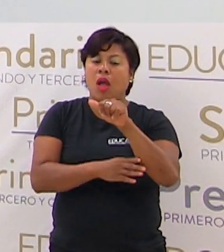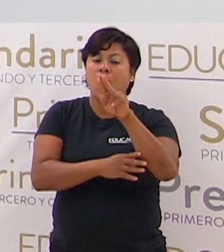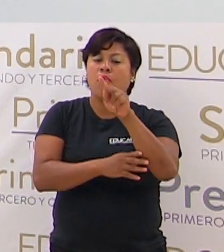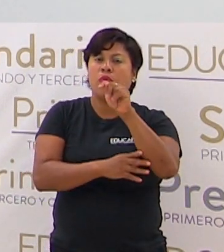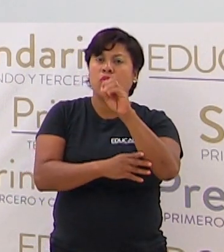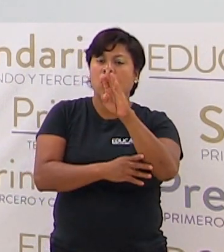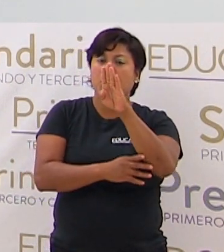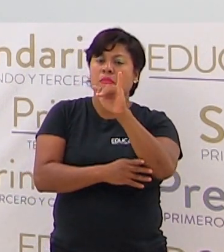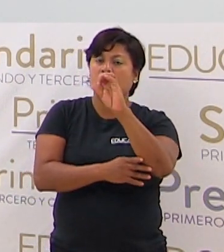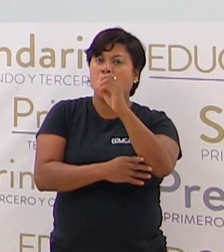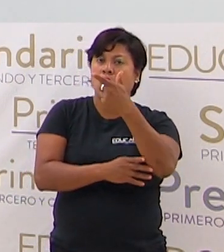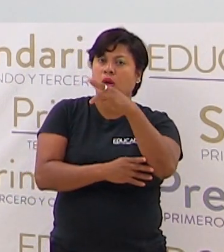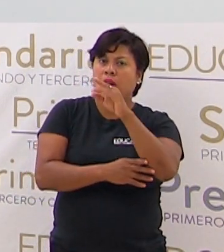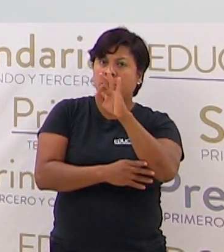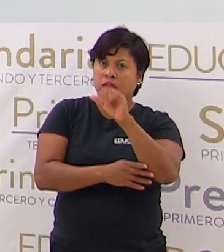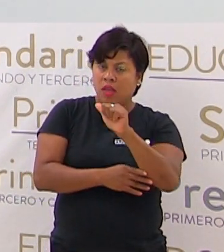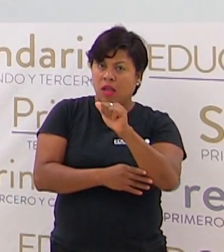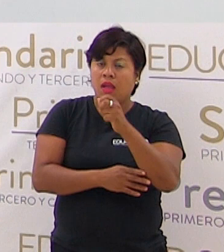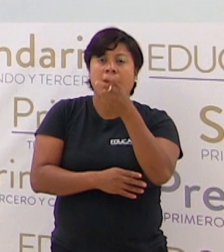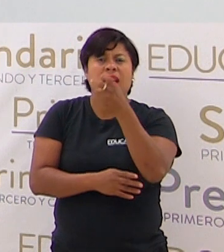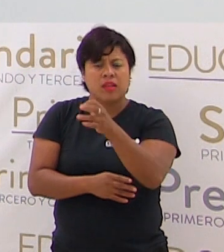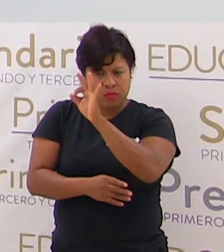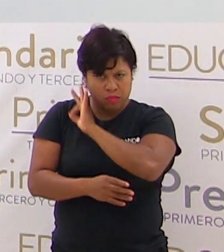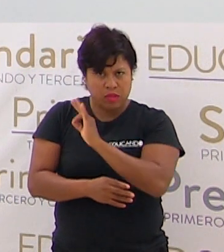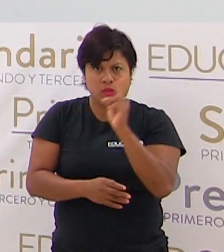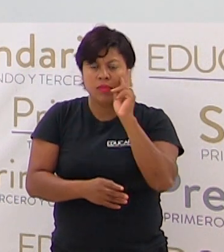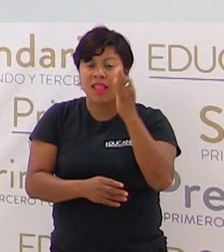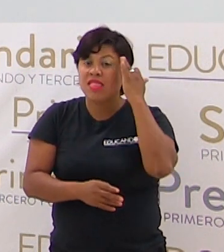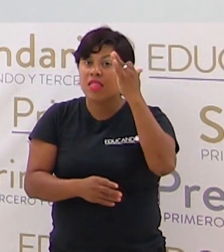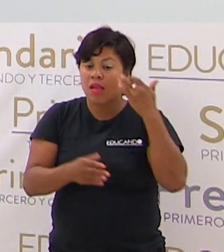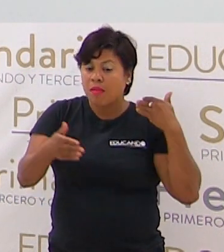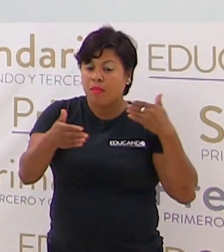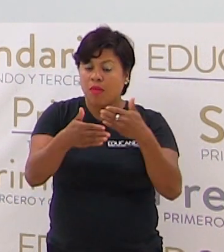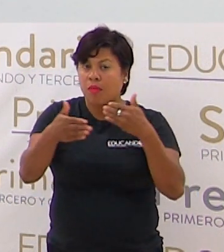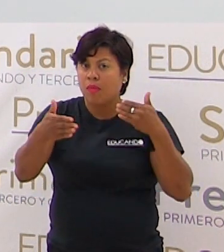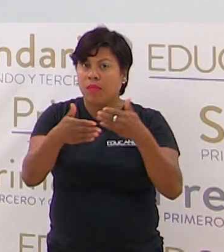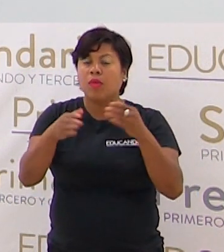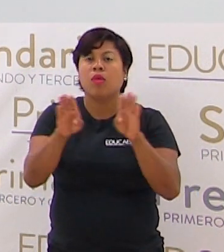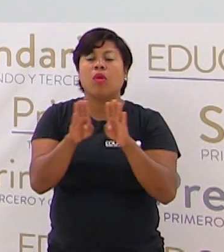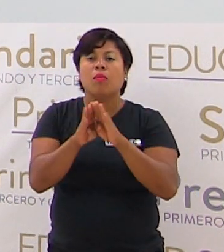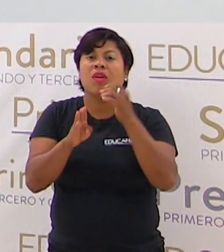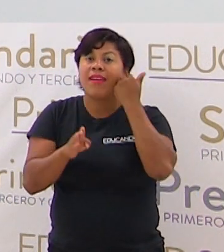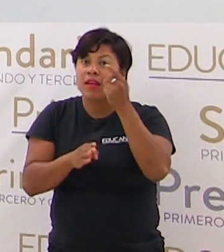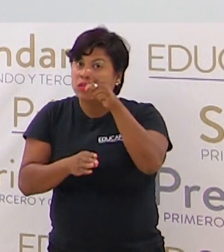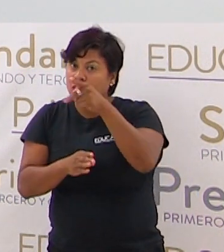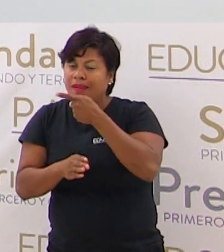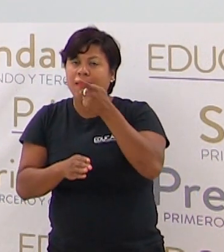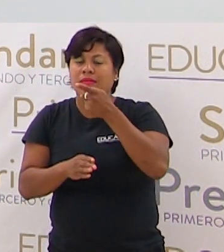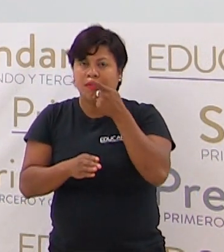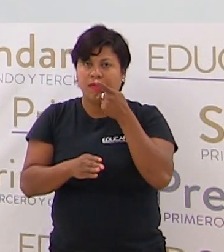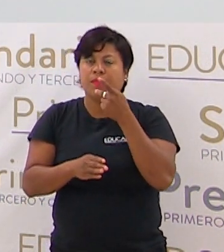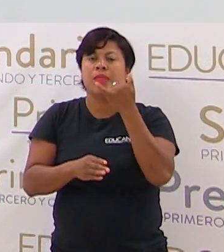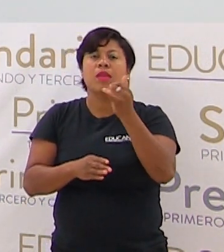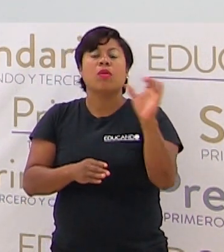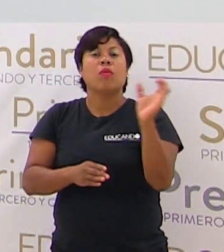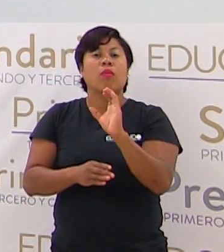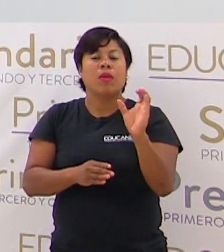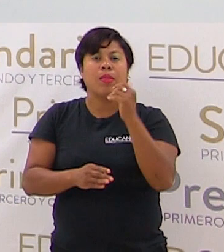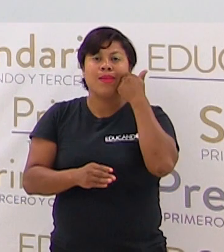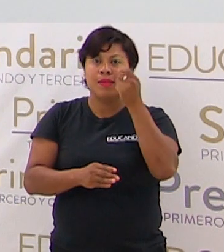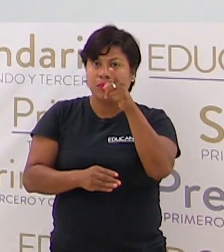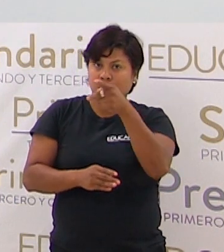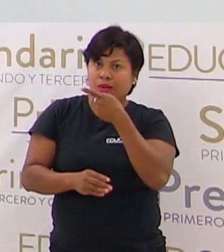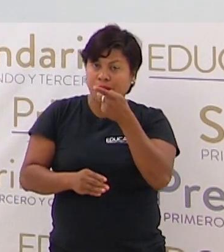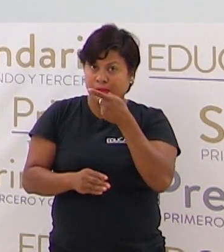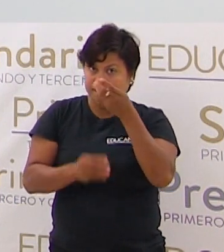autobiografía, y esto te va a permitir ubicar los tiempos en cómo quieres hablar y en qué momento